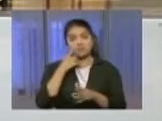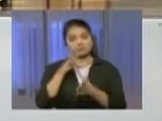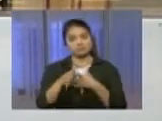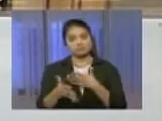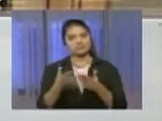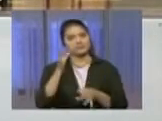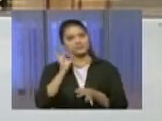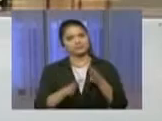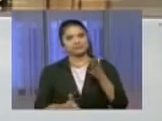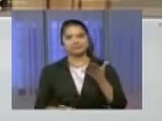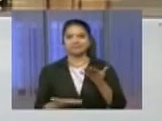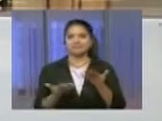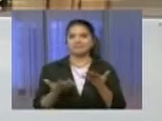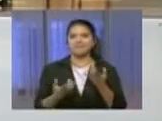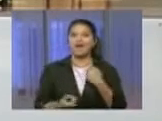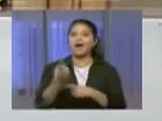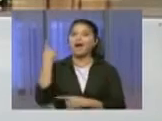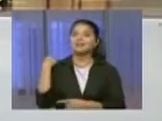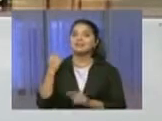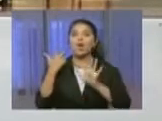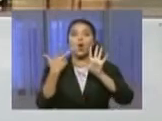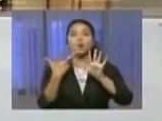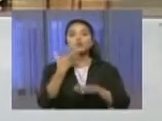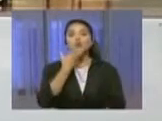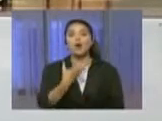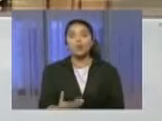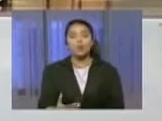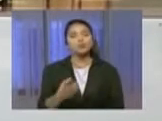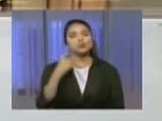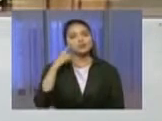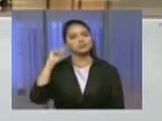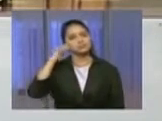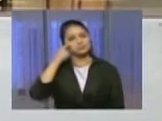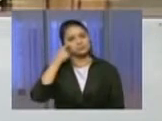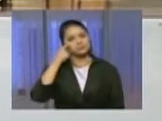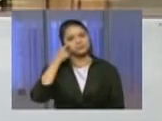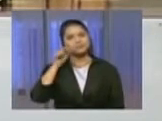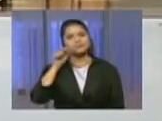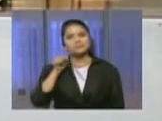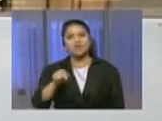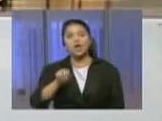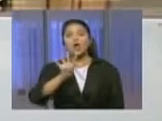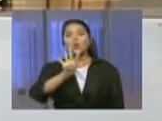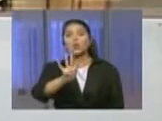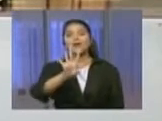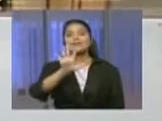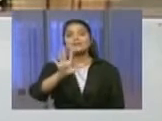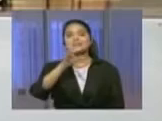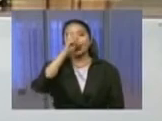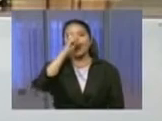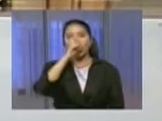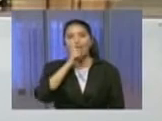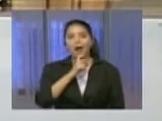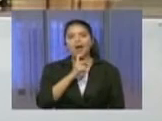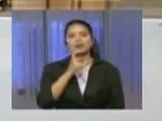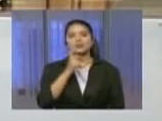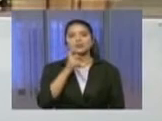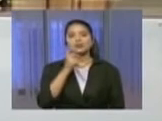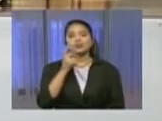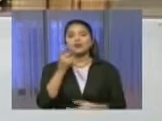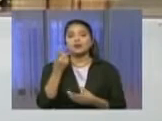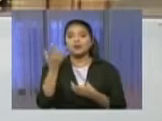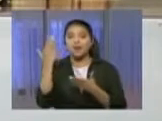vida ayer 8 de agosto se conmemoraron los 45 años del ingreso a la